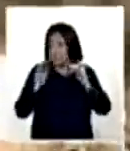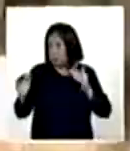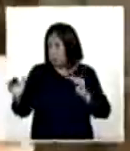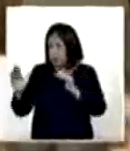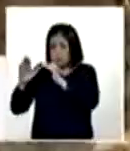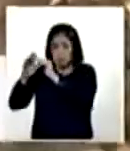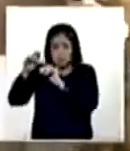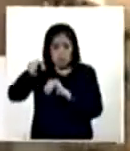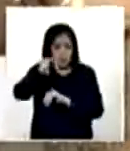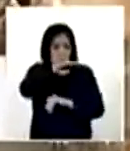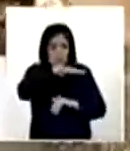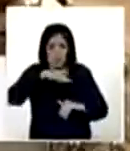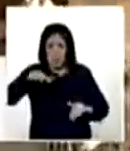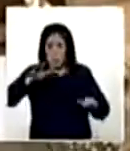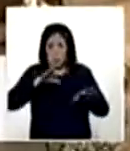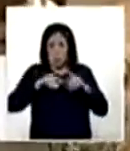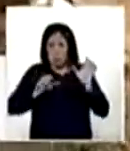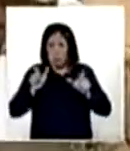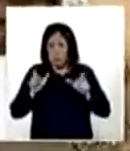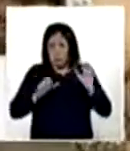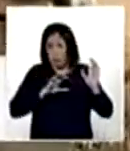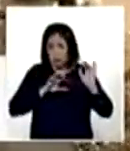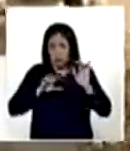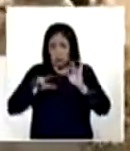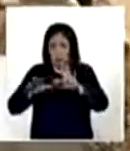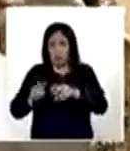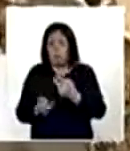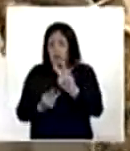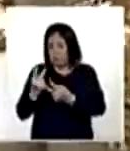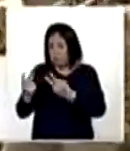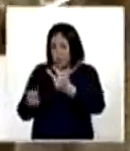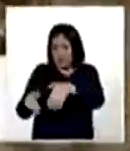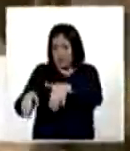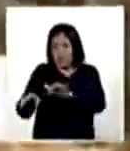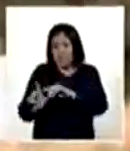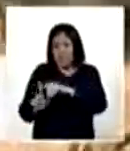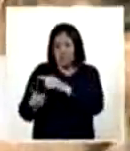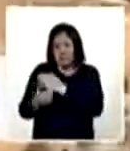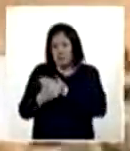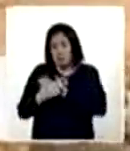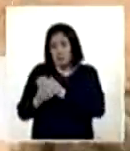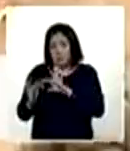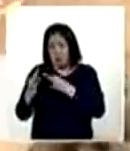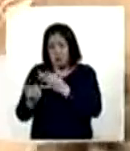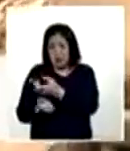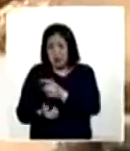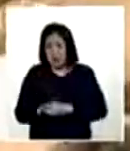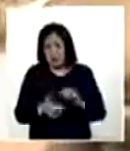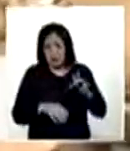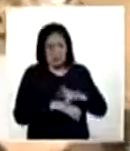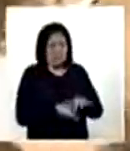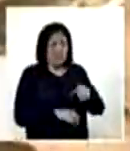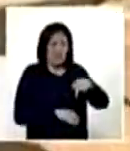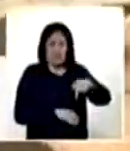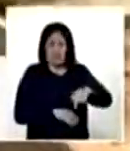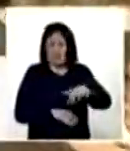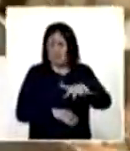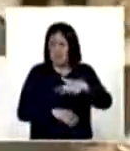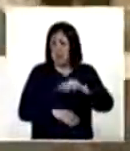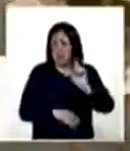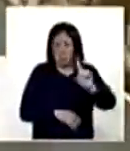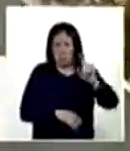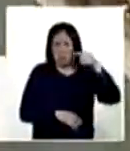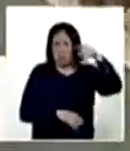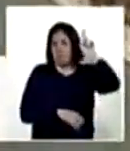realidad de familiares que han venido a visitar a sus seres queridos, como les decíamos. Desde muy temprano. Todos lados. Sí. Aquí se calcula que hay 1 millón de